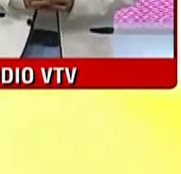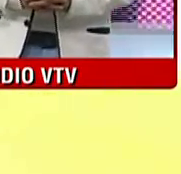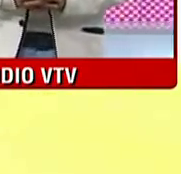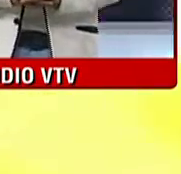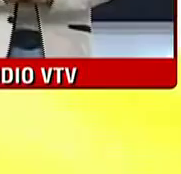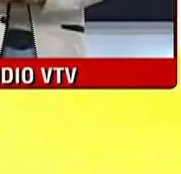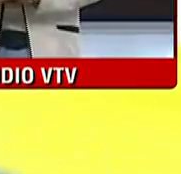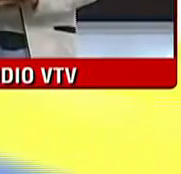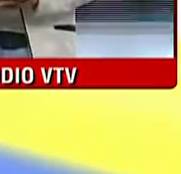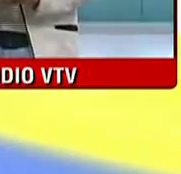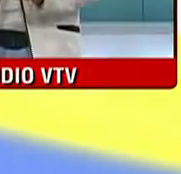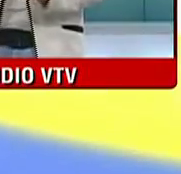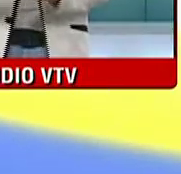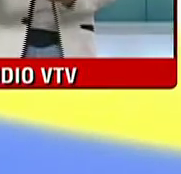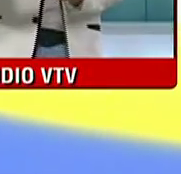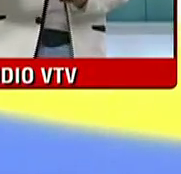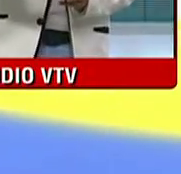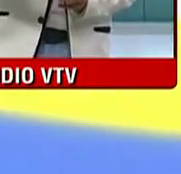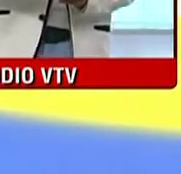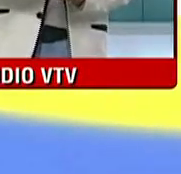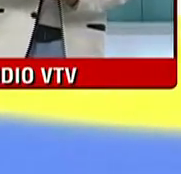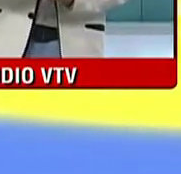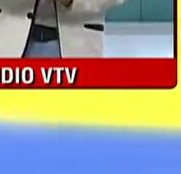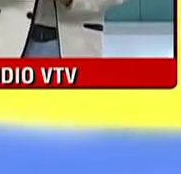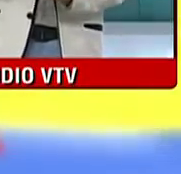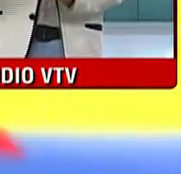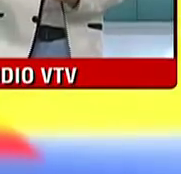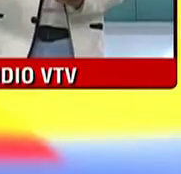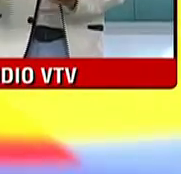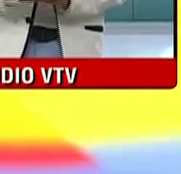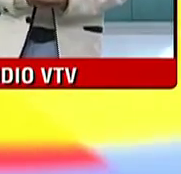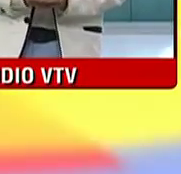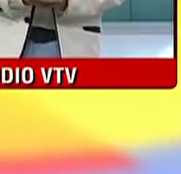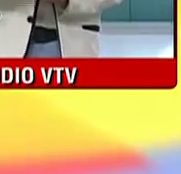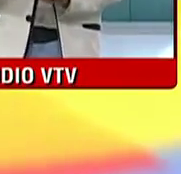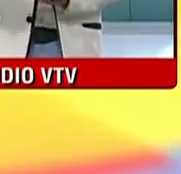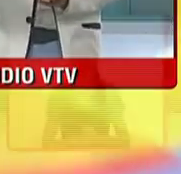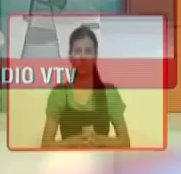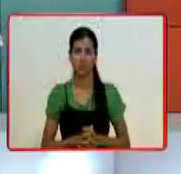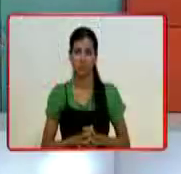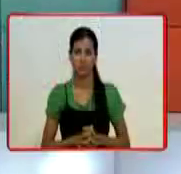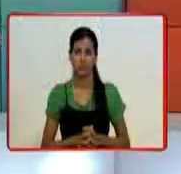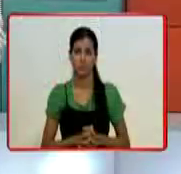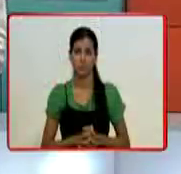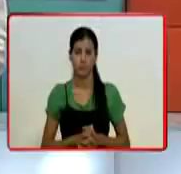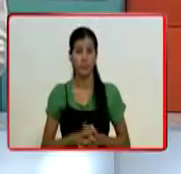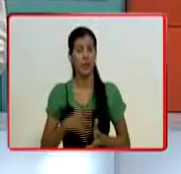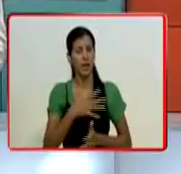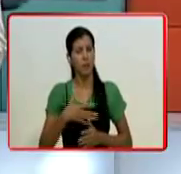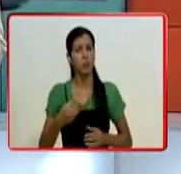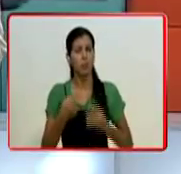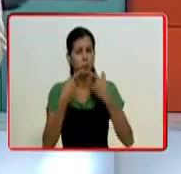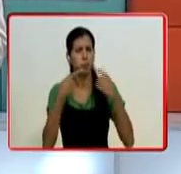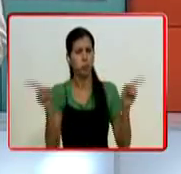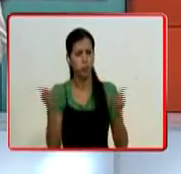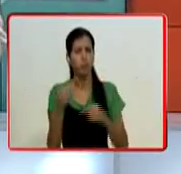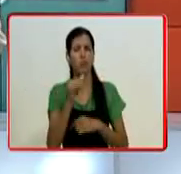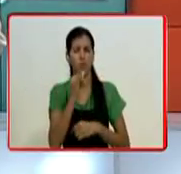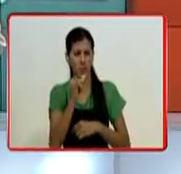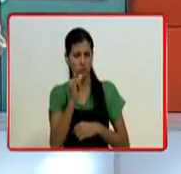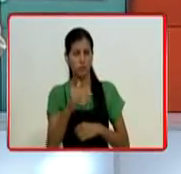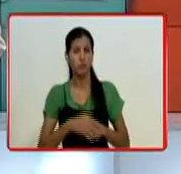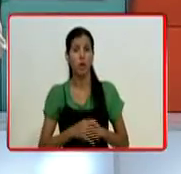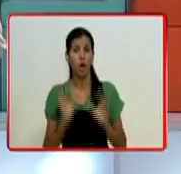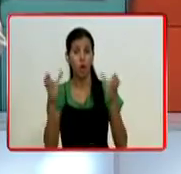Sí, presidente. Además, nosotros queremos hacer pública una reflexión y una investigación que el equipo de